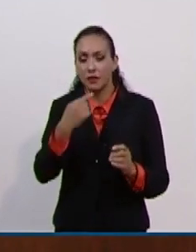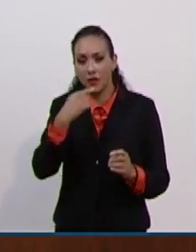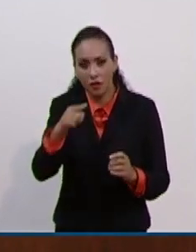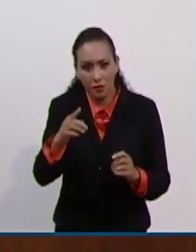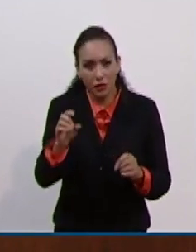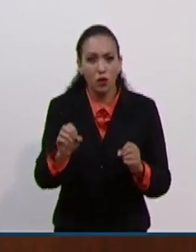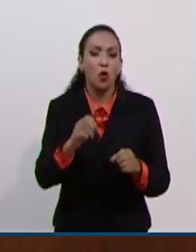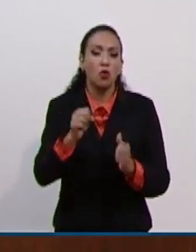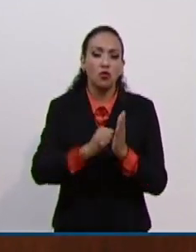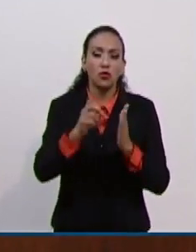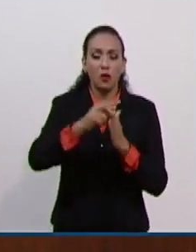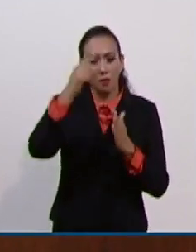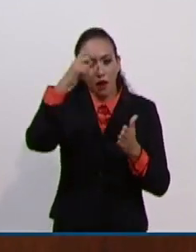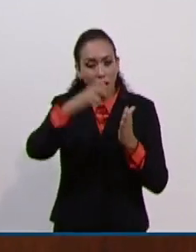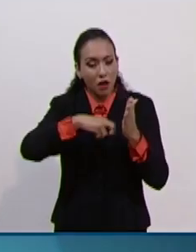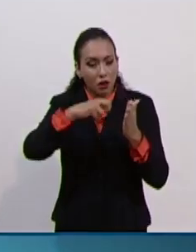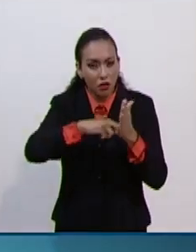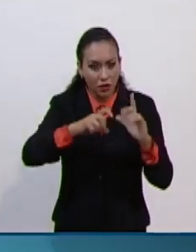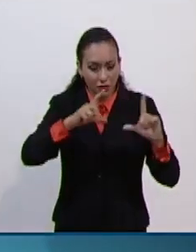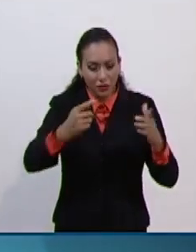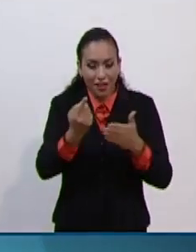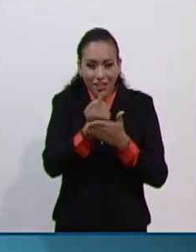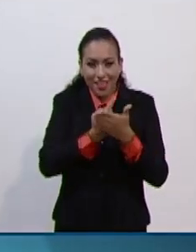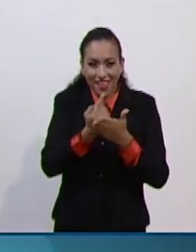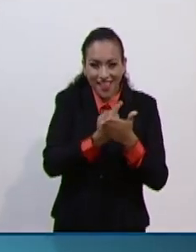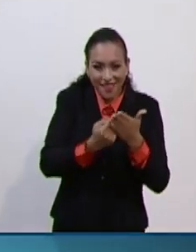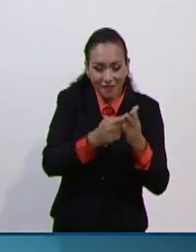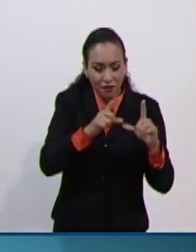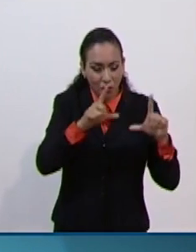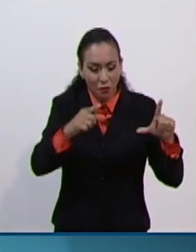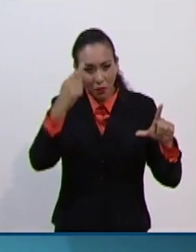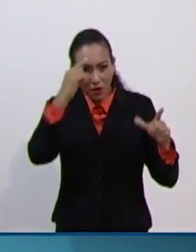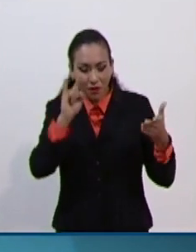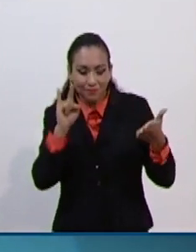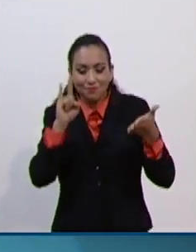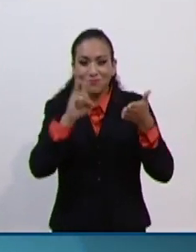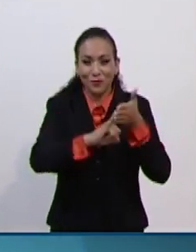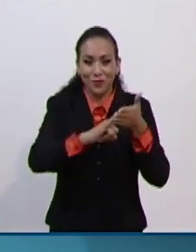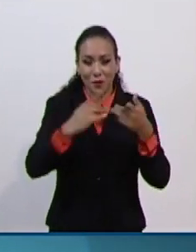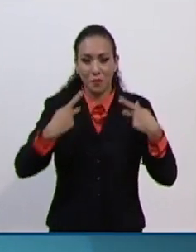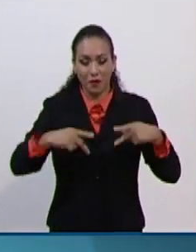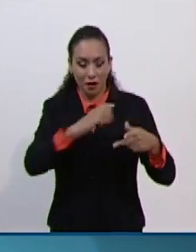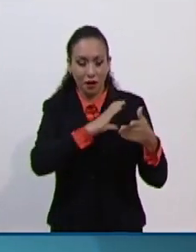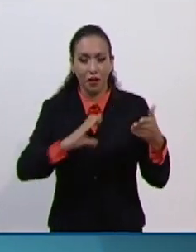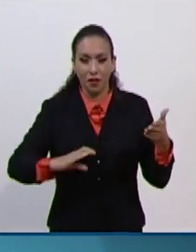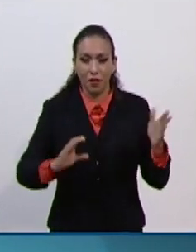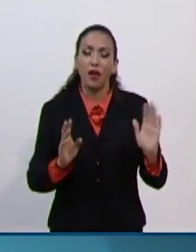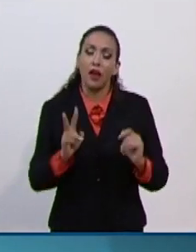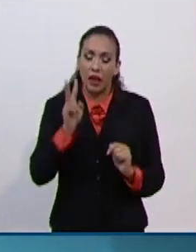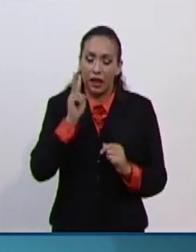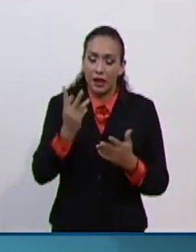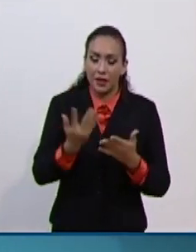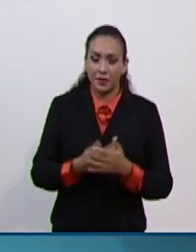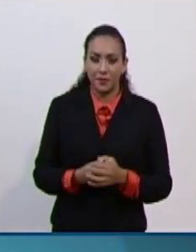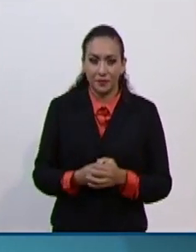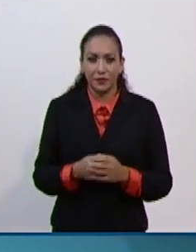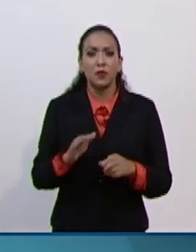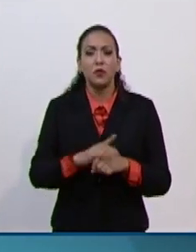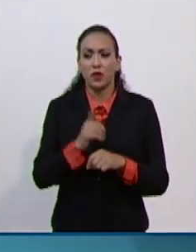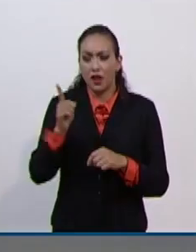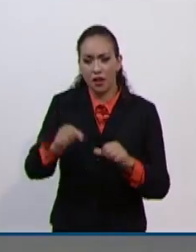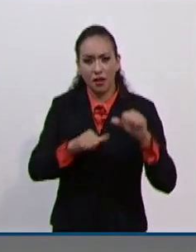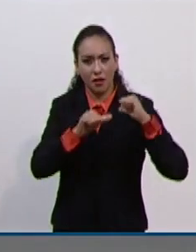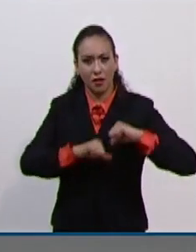solicitudes respecto de modificar el diseño de la boleta electoral para incluir fotografías de las y el aspirante, pues dicha facultad